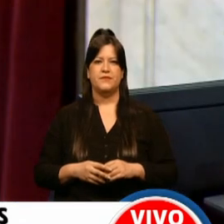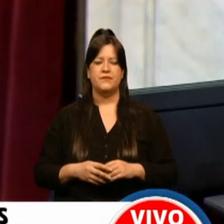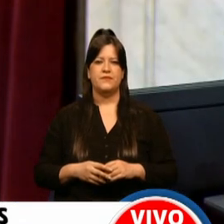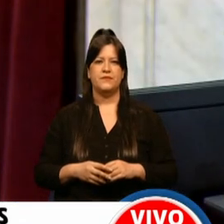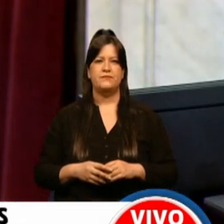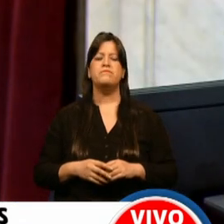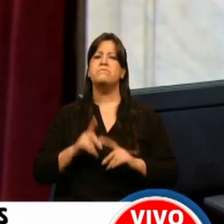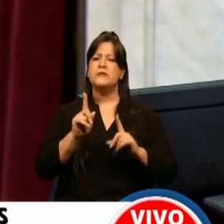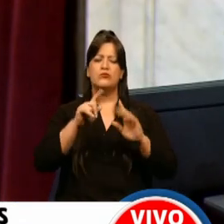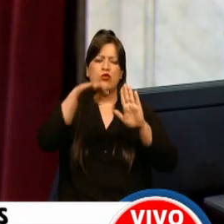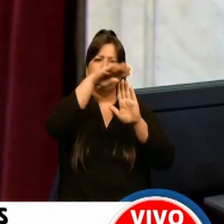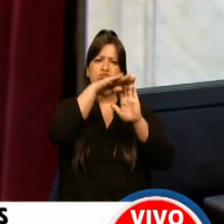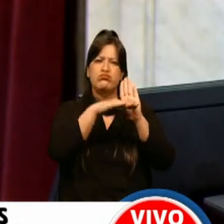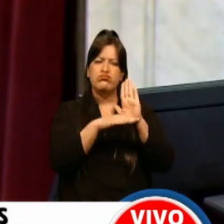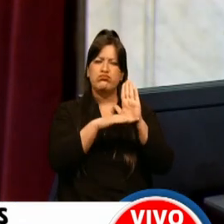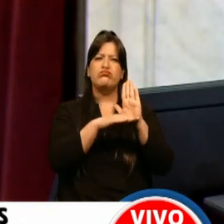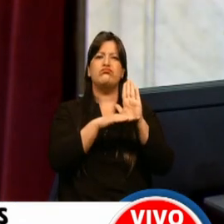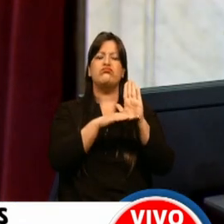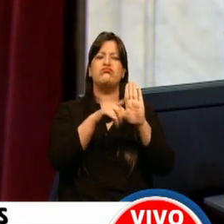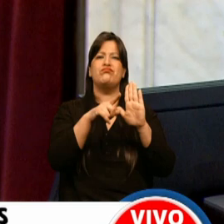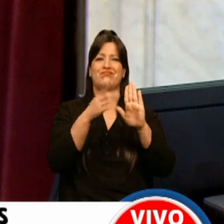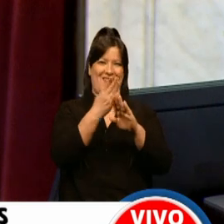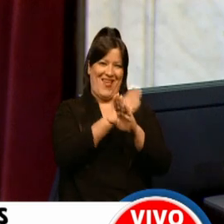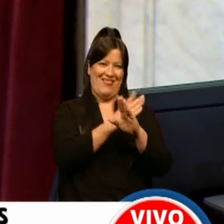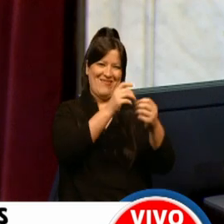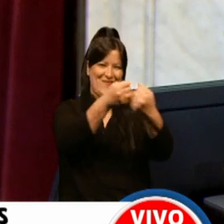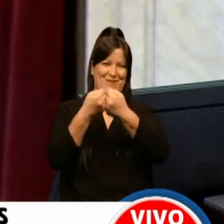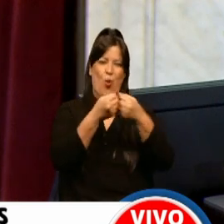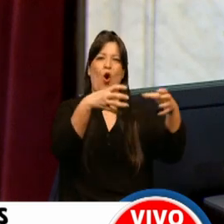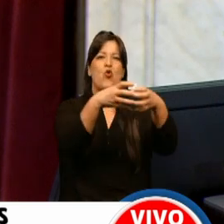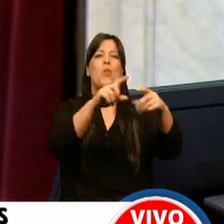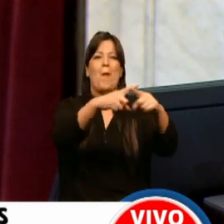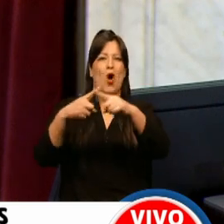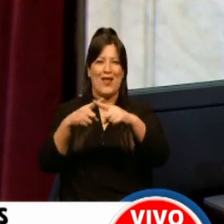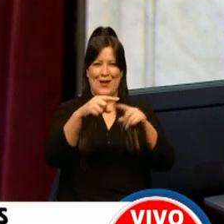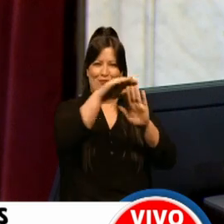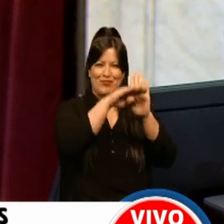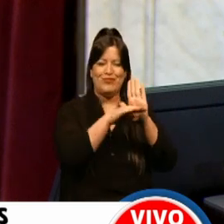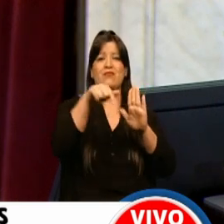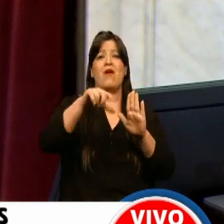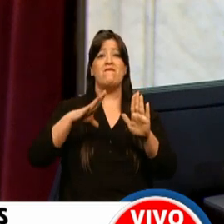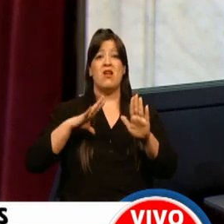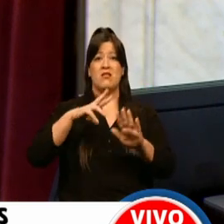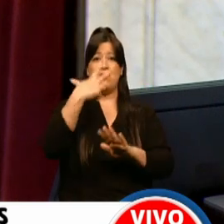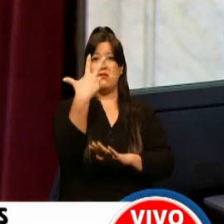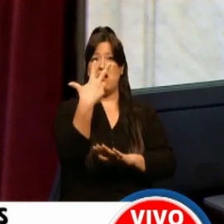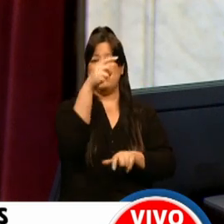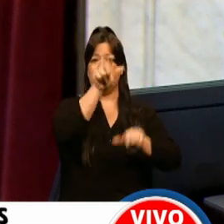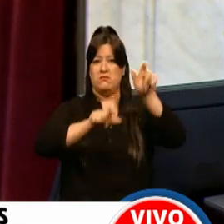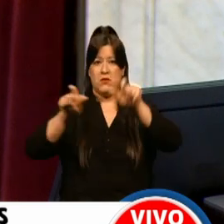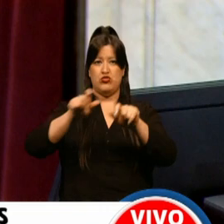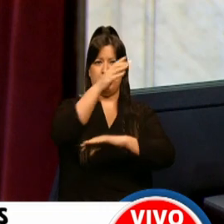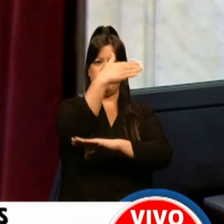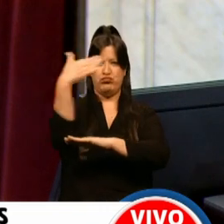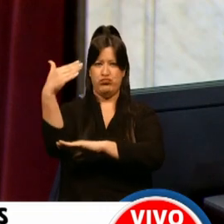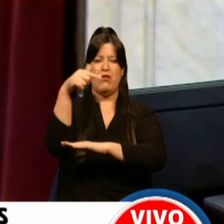de acuerdo al listado que han consensuado entre los distintos bloques quedan tres oradores